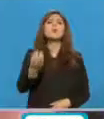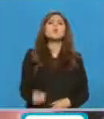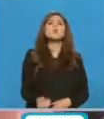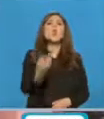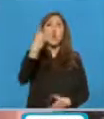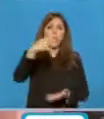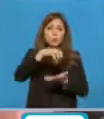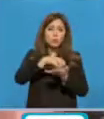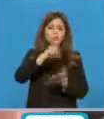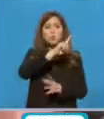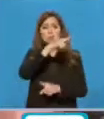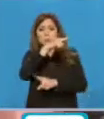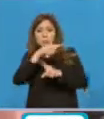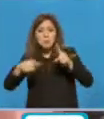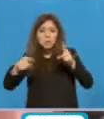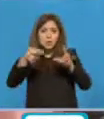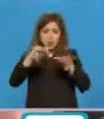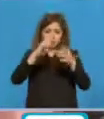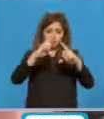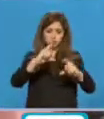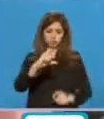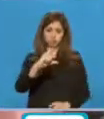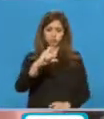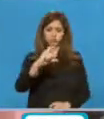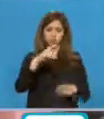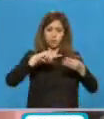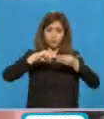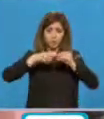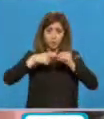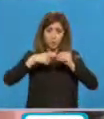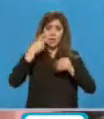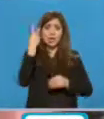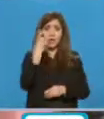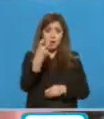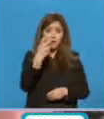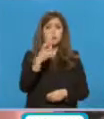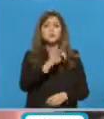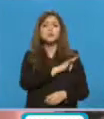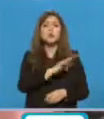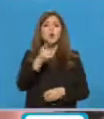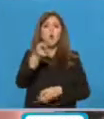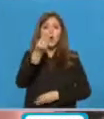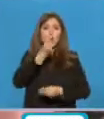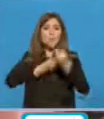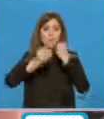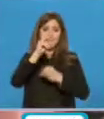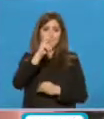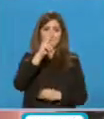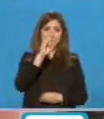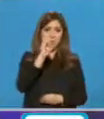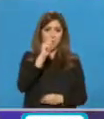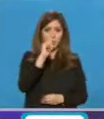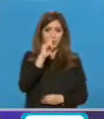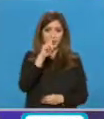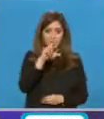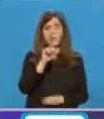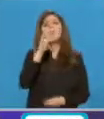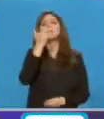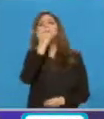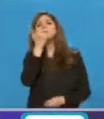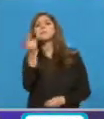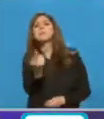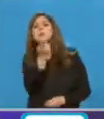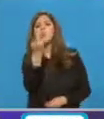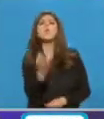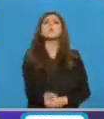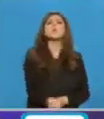ejemplo, media tacita de frijol ya es como una buena porción de proteína, ¿no? Entonces, ¿Y a la cuántas hora, tortillas?